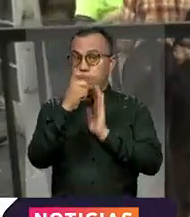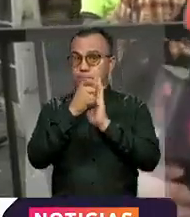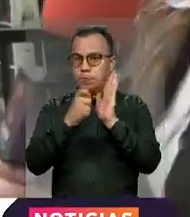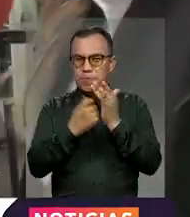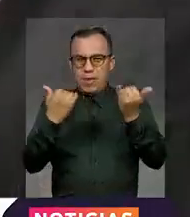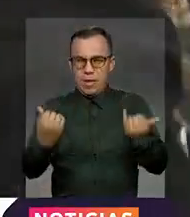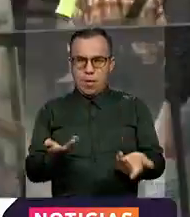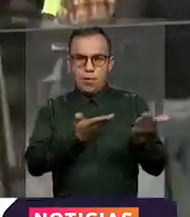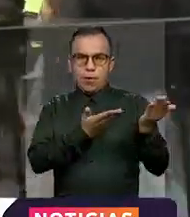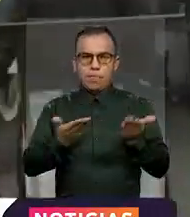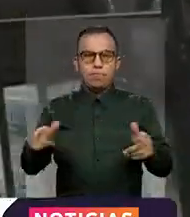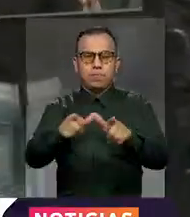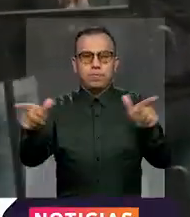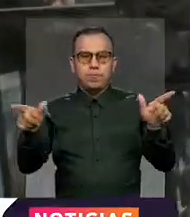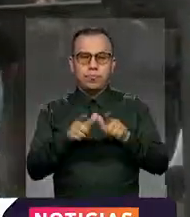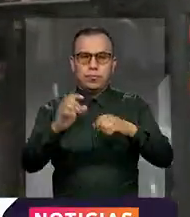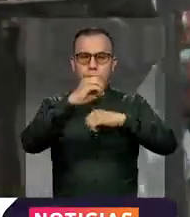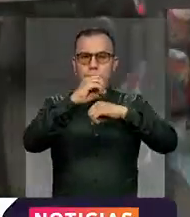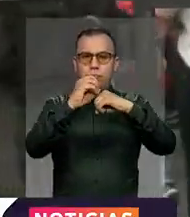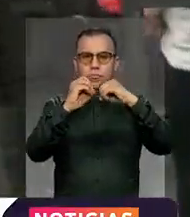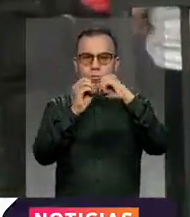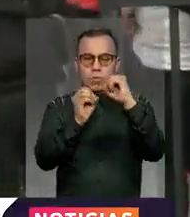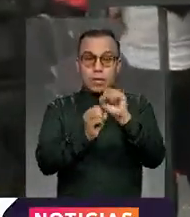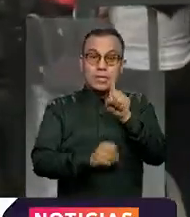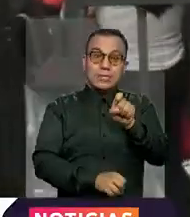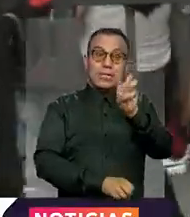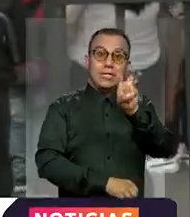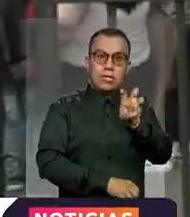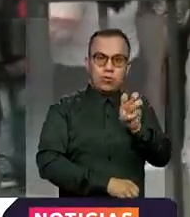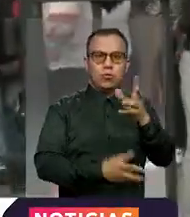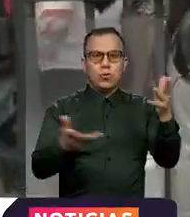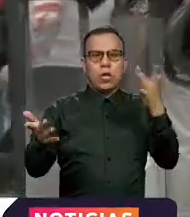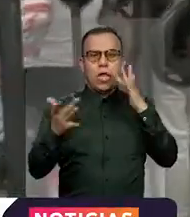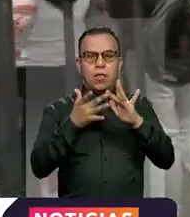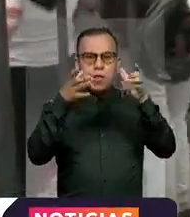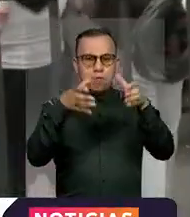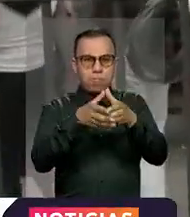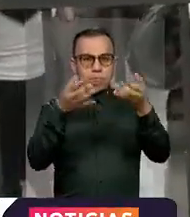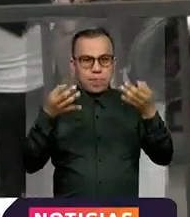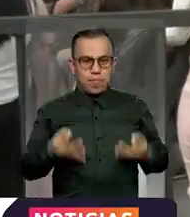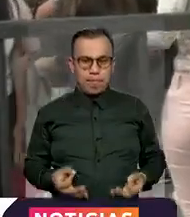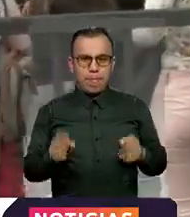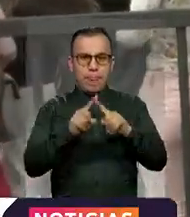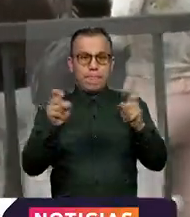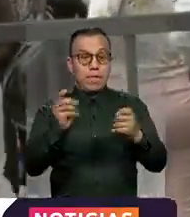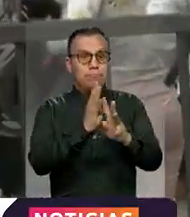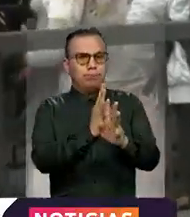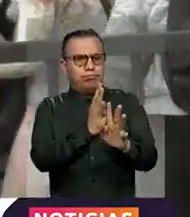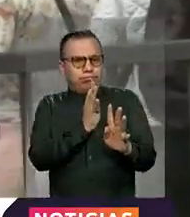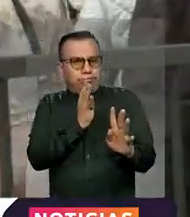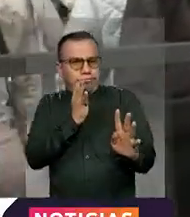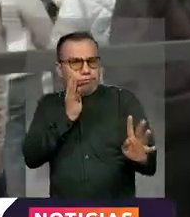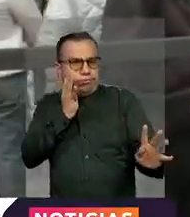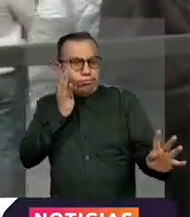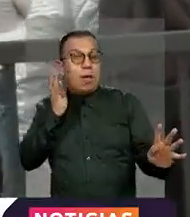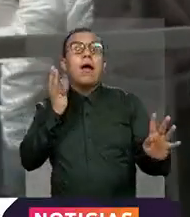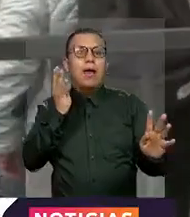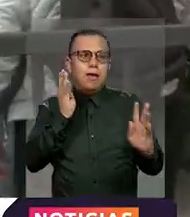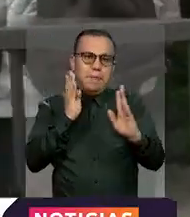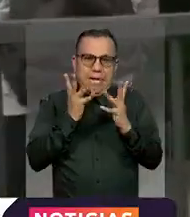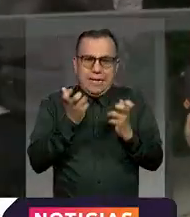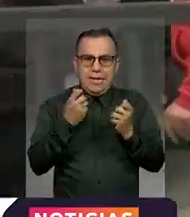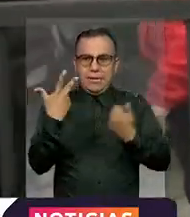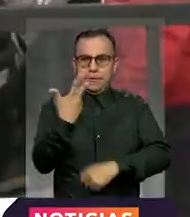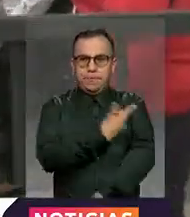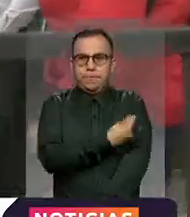hora nos encontramos desde el Compensar de la avenida Carrera 68, donde a esta hora hay una larga fila de personas que quieren acceder a la